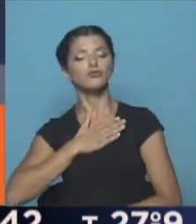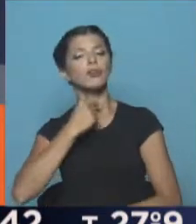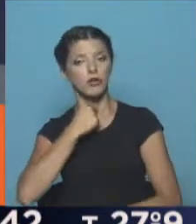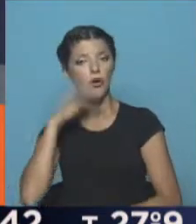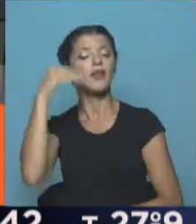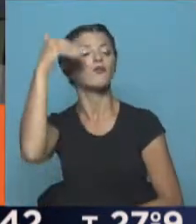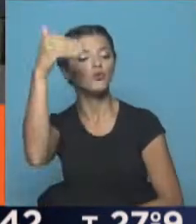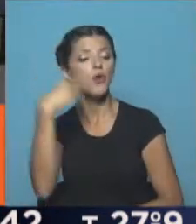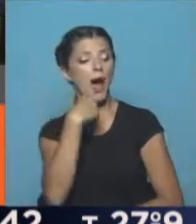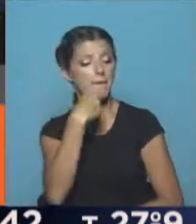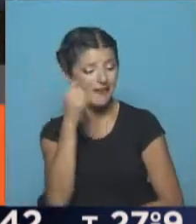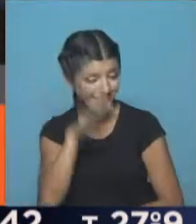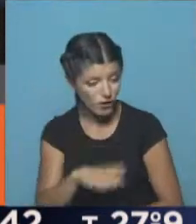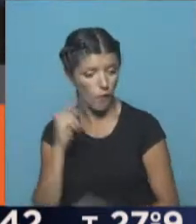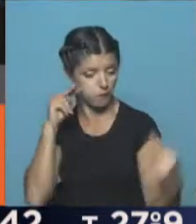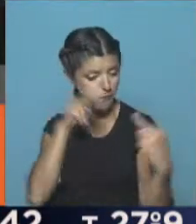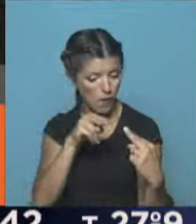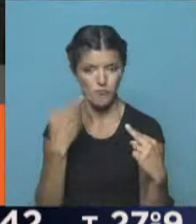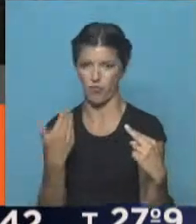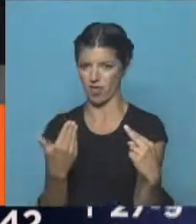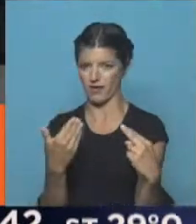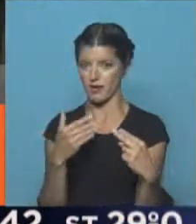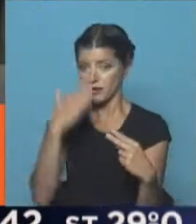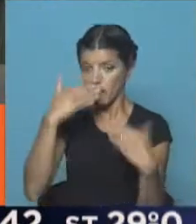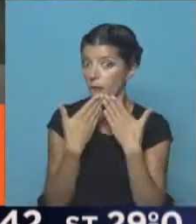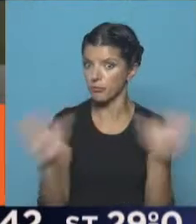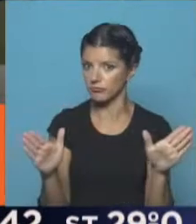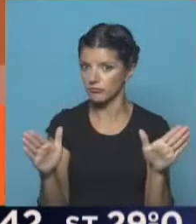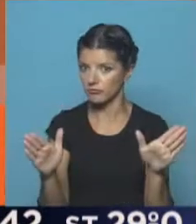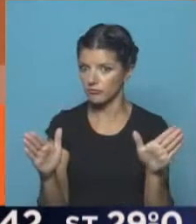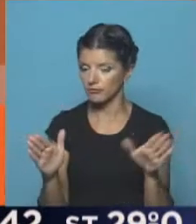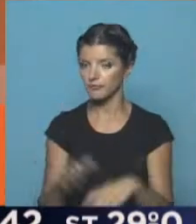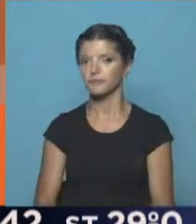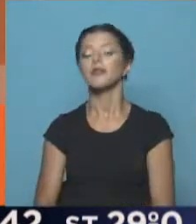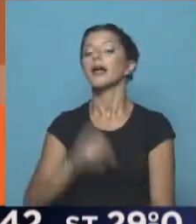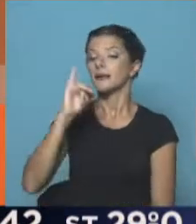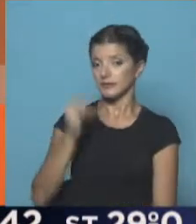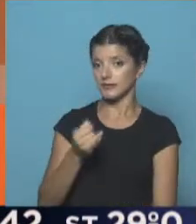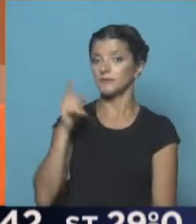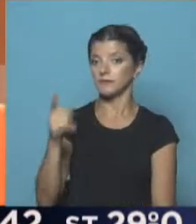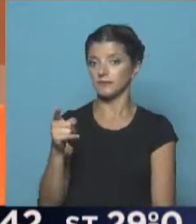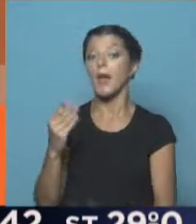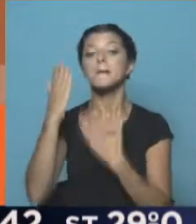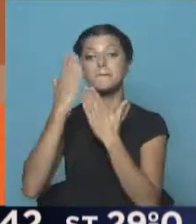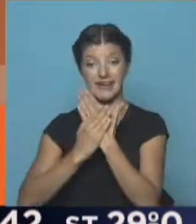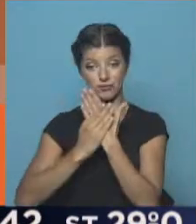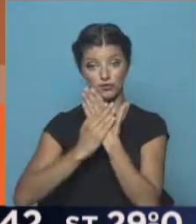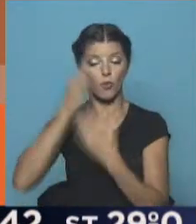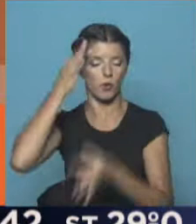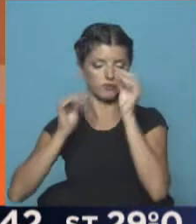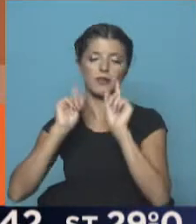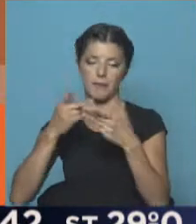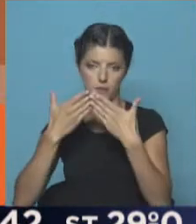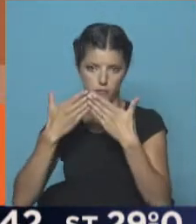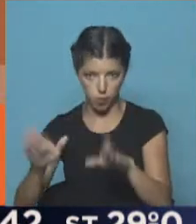futuro dijo y renunció exacto la última noticia es la renuncia de florín lord h es el ministro de justicia que las